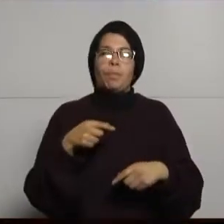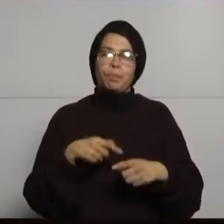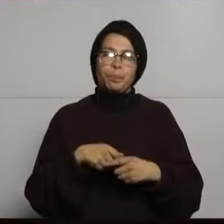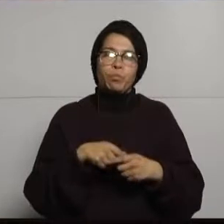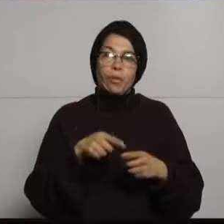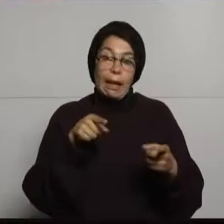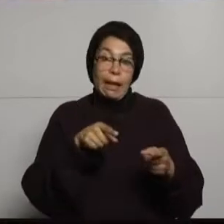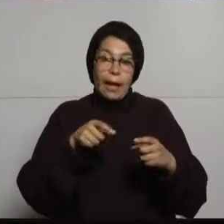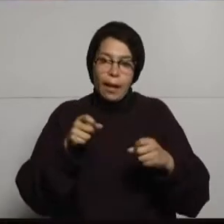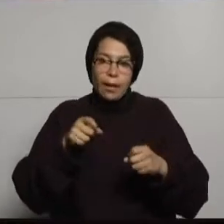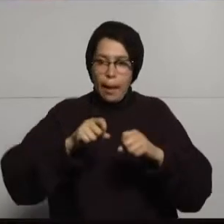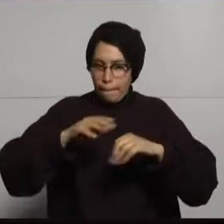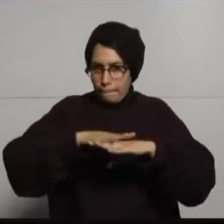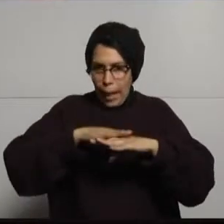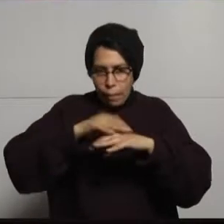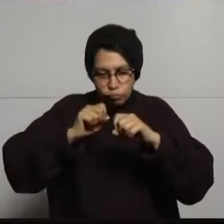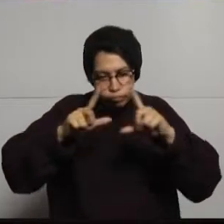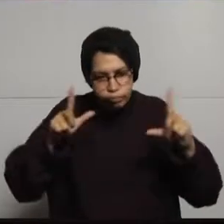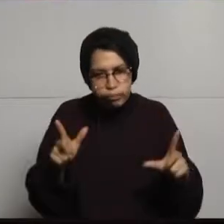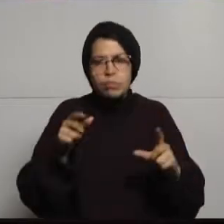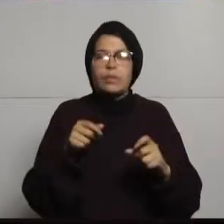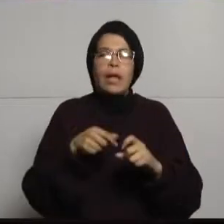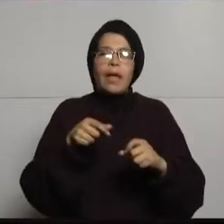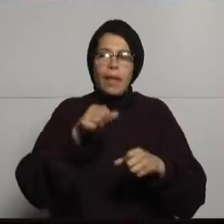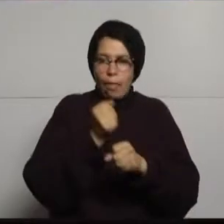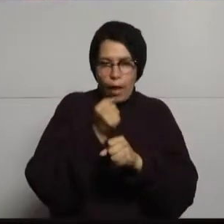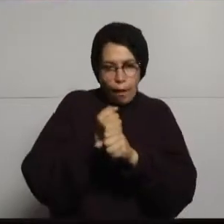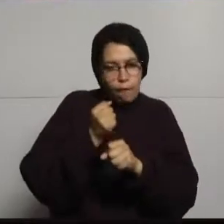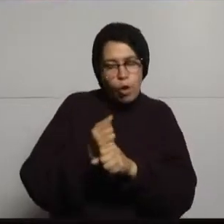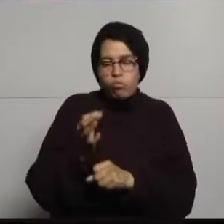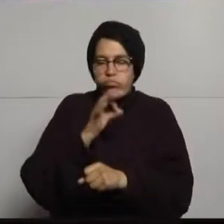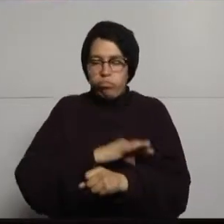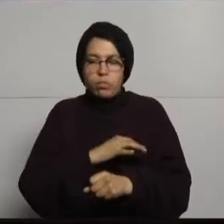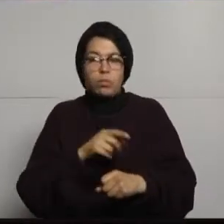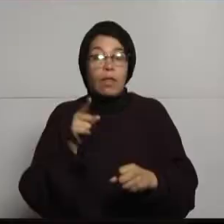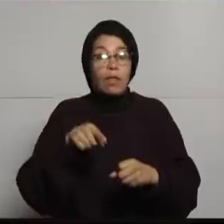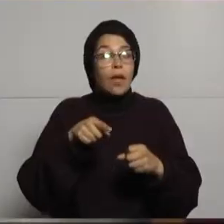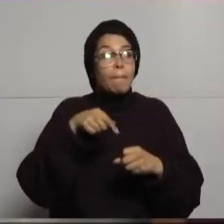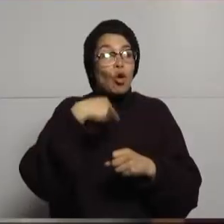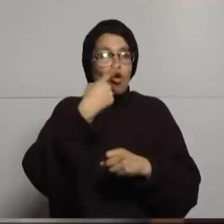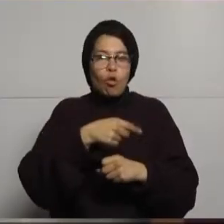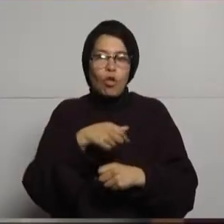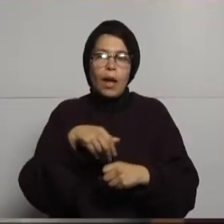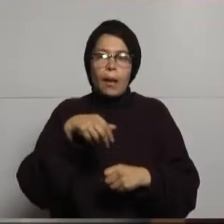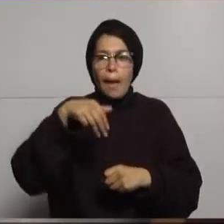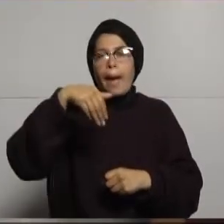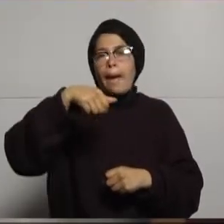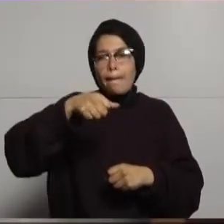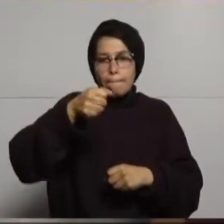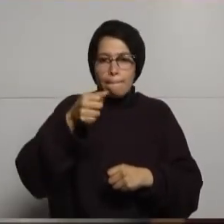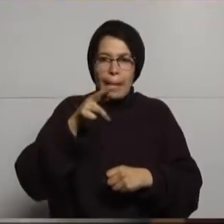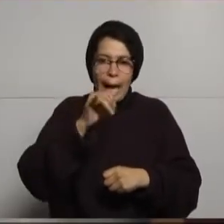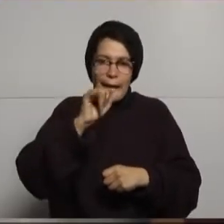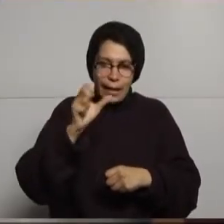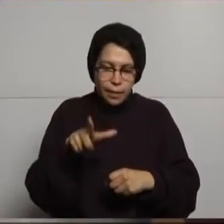Intendencia y del Portal de Empleo Post Pandemia. Y le damos el pie también a la moderadora, Celiana Barolín, coordinadora de Montevideo Decide, a quien